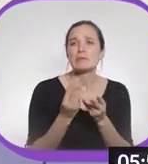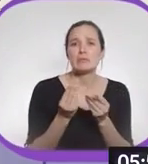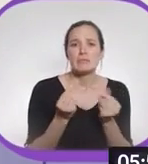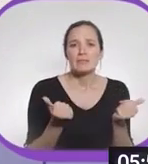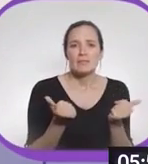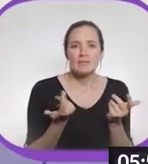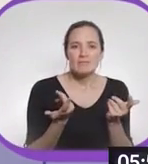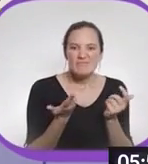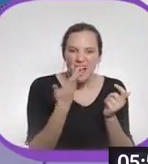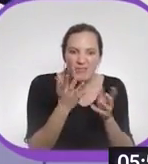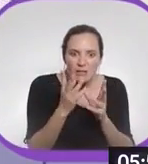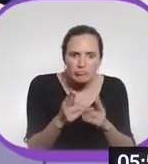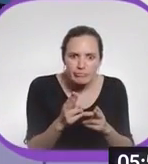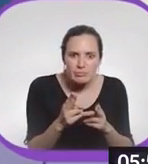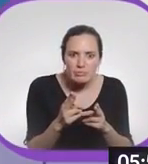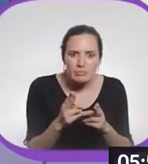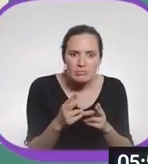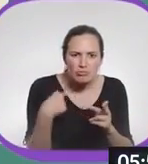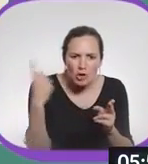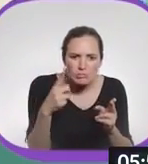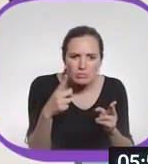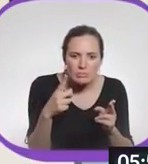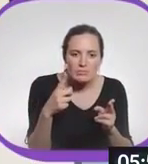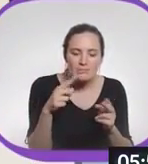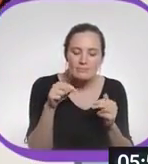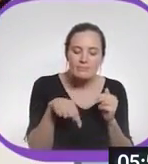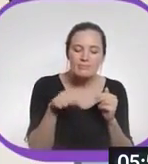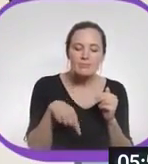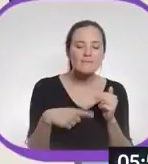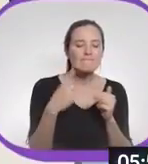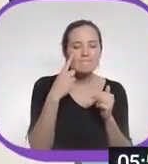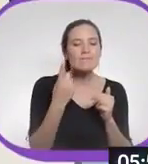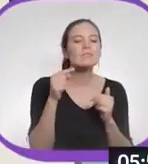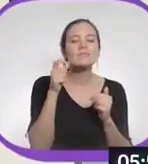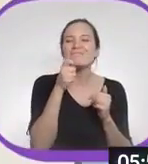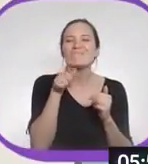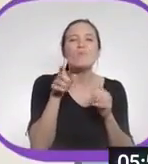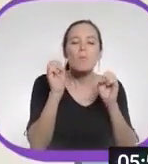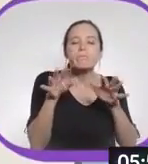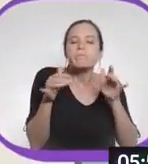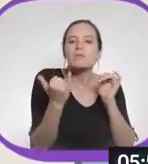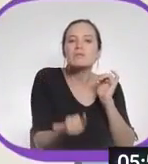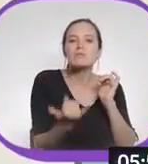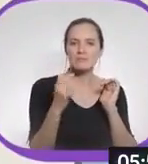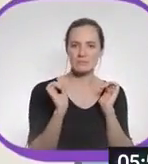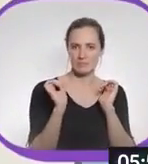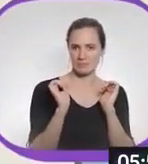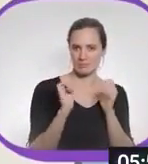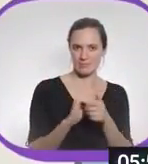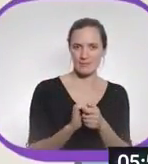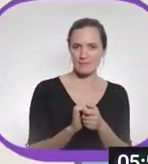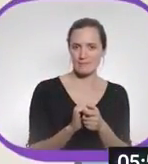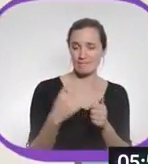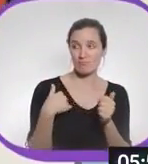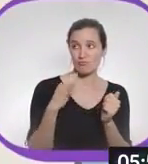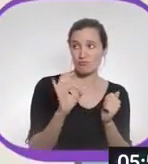¡No hables a menos que te lo ordene! ¡Ah! Ahora probemos si en verdad tienes magia. ¿A quién quieres ser miserable?